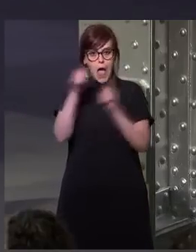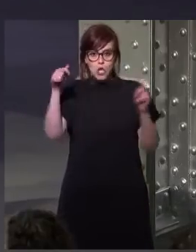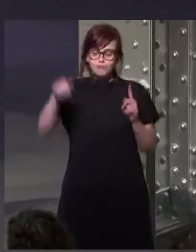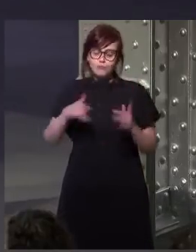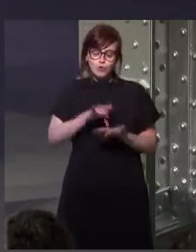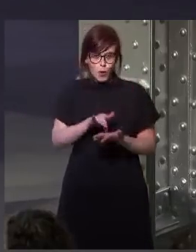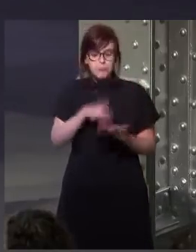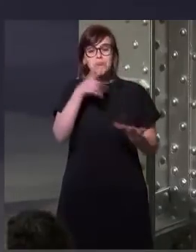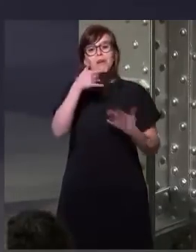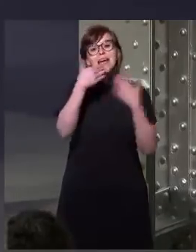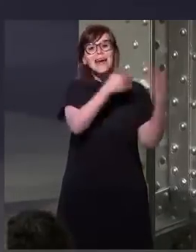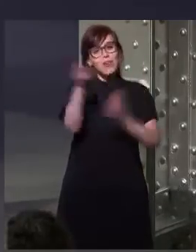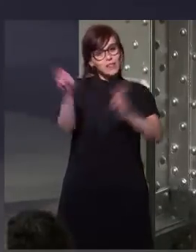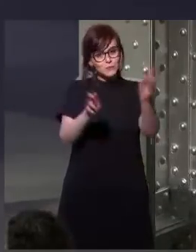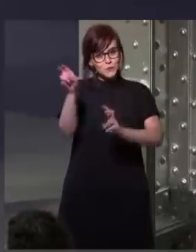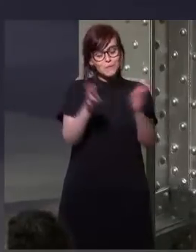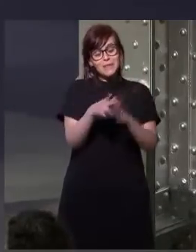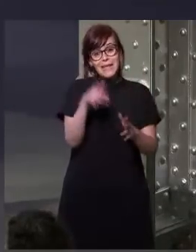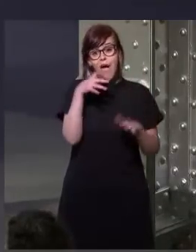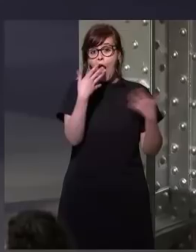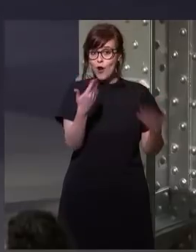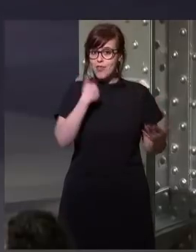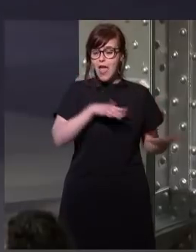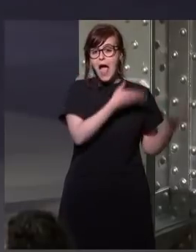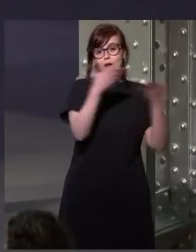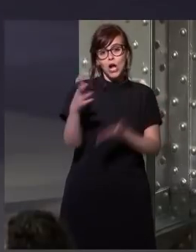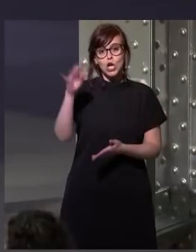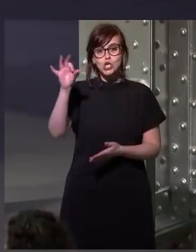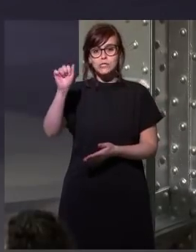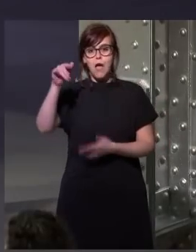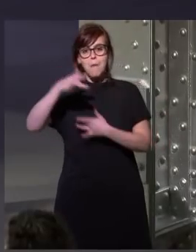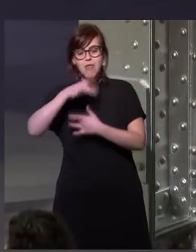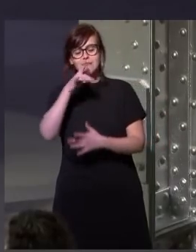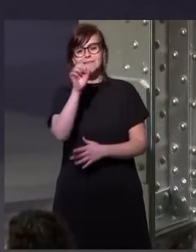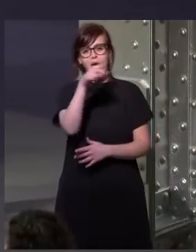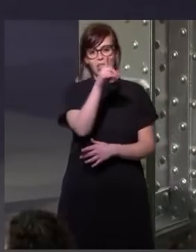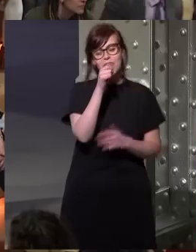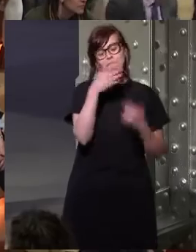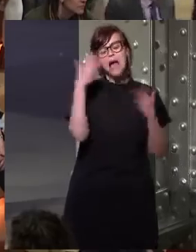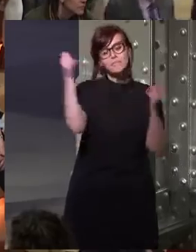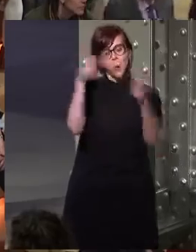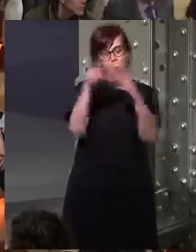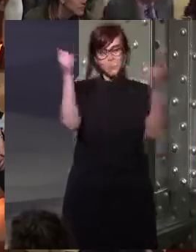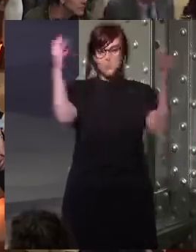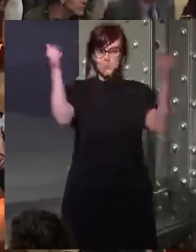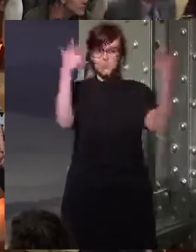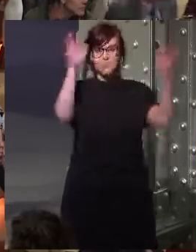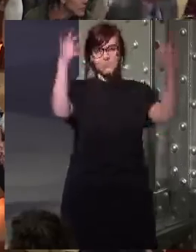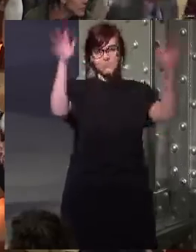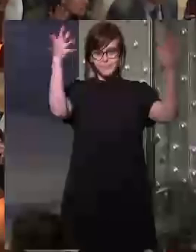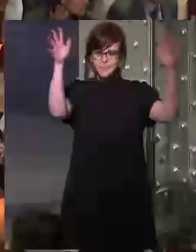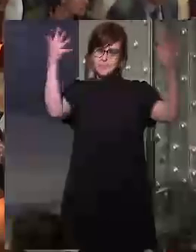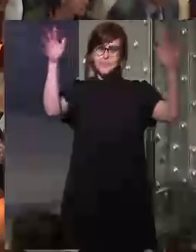darles las gracias a todos ustedes por estar aquí, y les dejo ya con Rosa María y con Sandra. Hasta luego. Gracias.